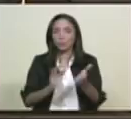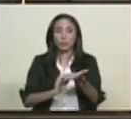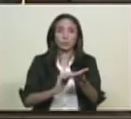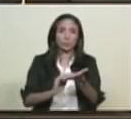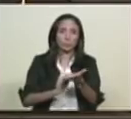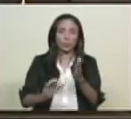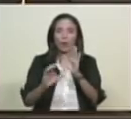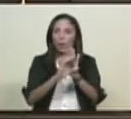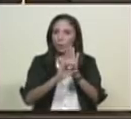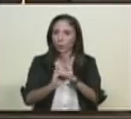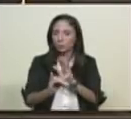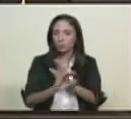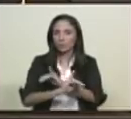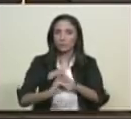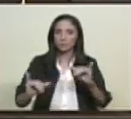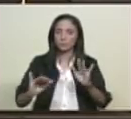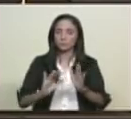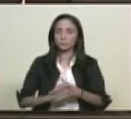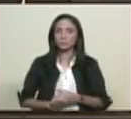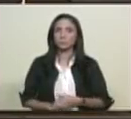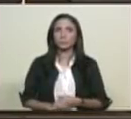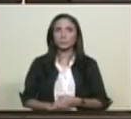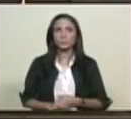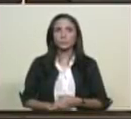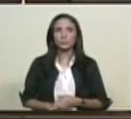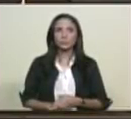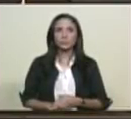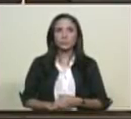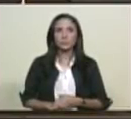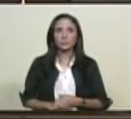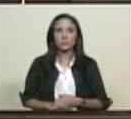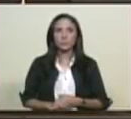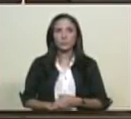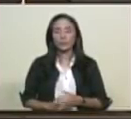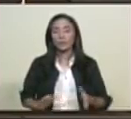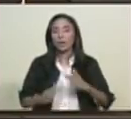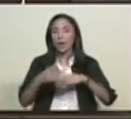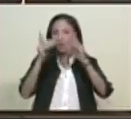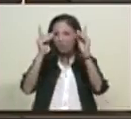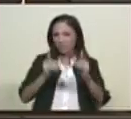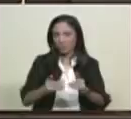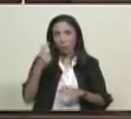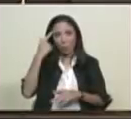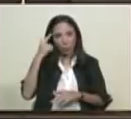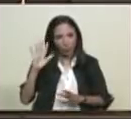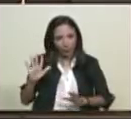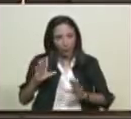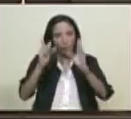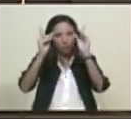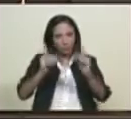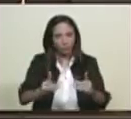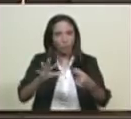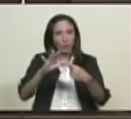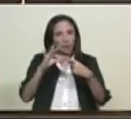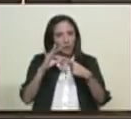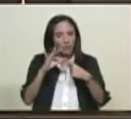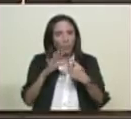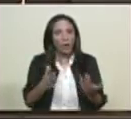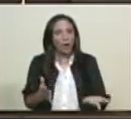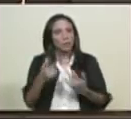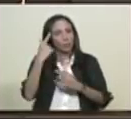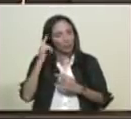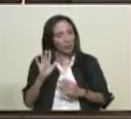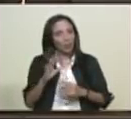definitorias de un momento histórico. Y creo que la decisión que tomamos como pueblo, y creo